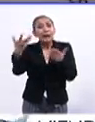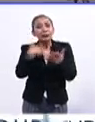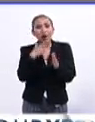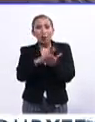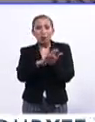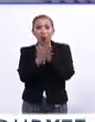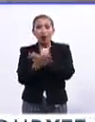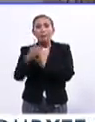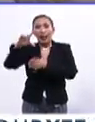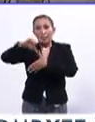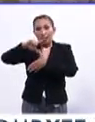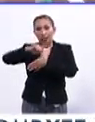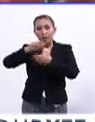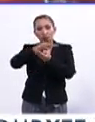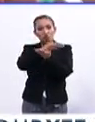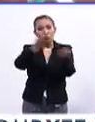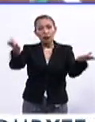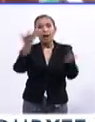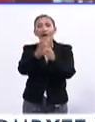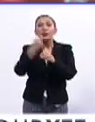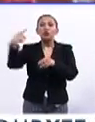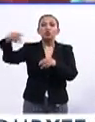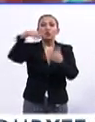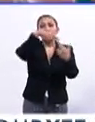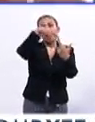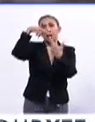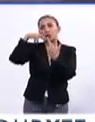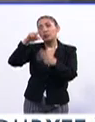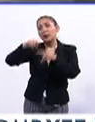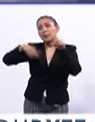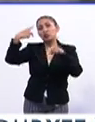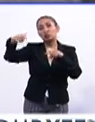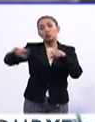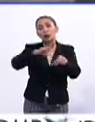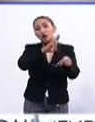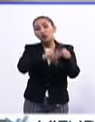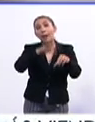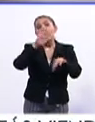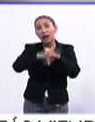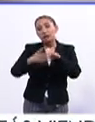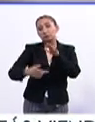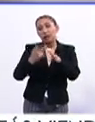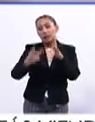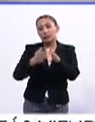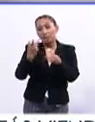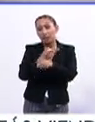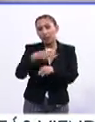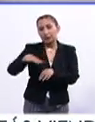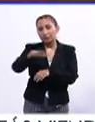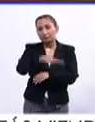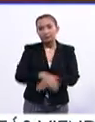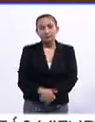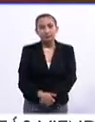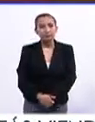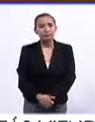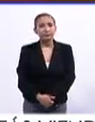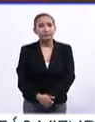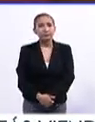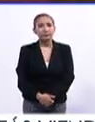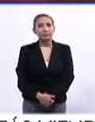una versión para américa latina que se adapte a cada región de acuerdo al desastre que más vulnerabilidad pueda ocasionar